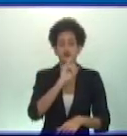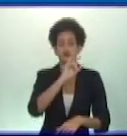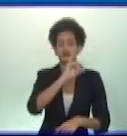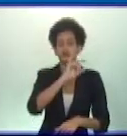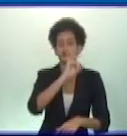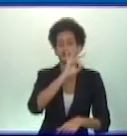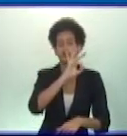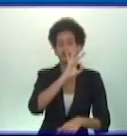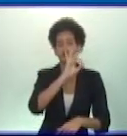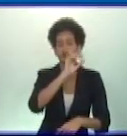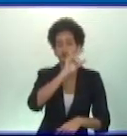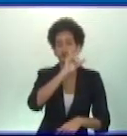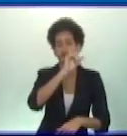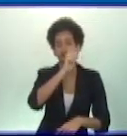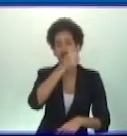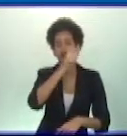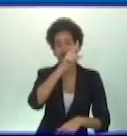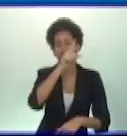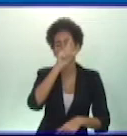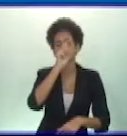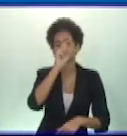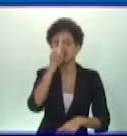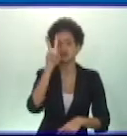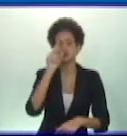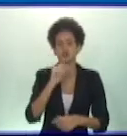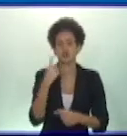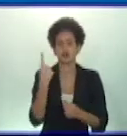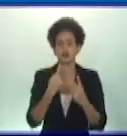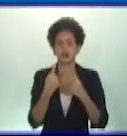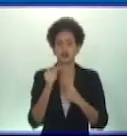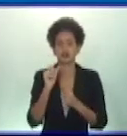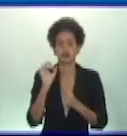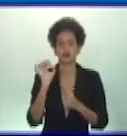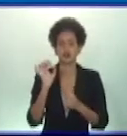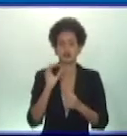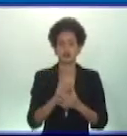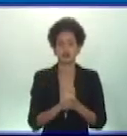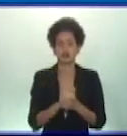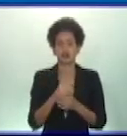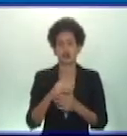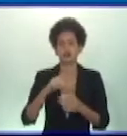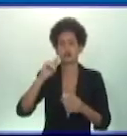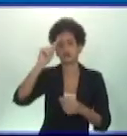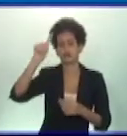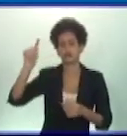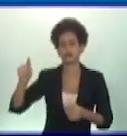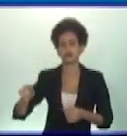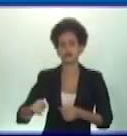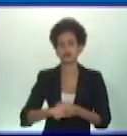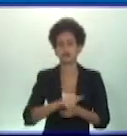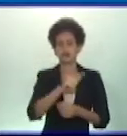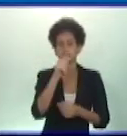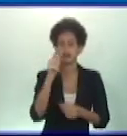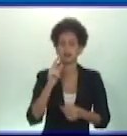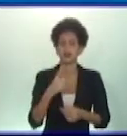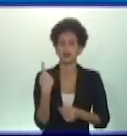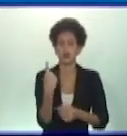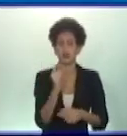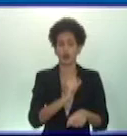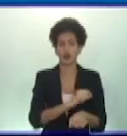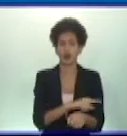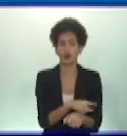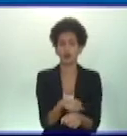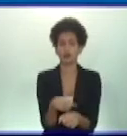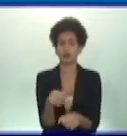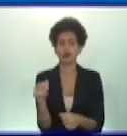minutos, del 1 al 2 hay 5 minutos, y así sucesivamente, hasta llegar al 12, que es el minuto 60. Por lo tanto, si 1 hora